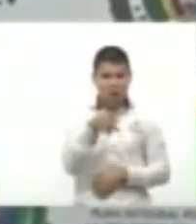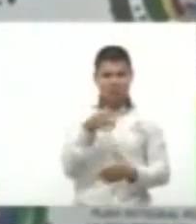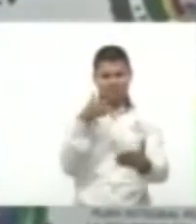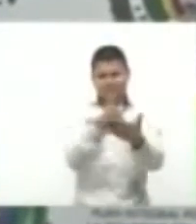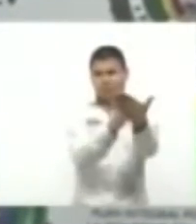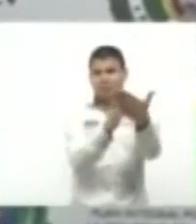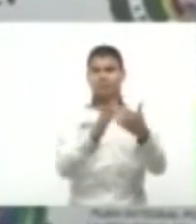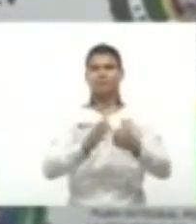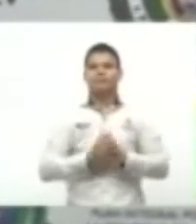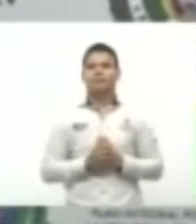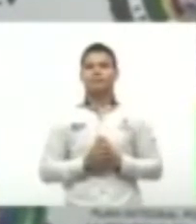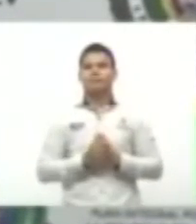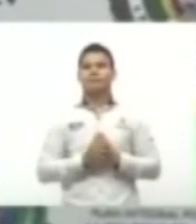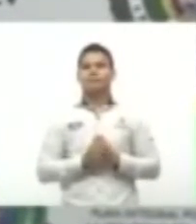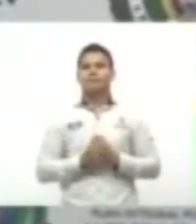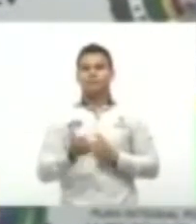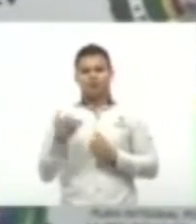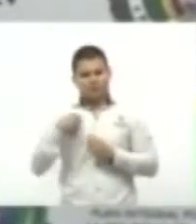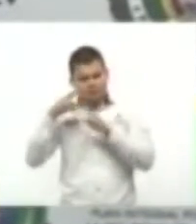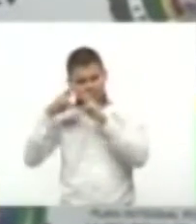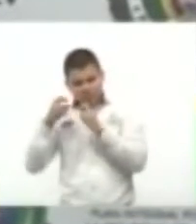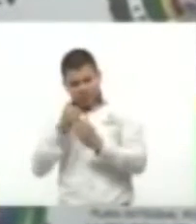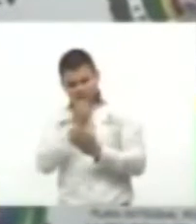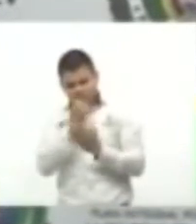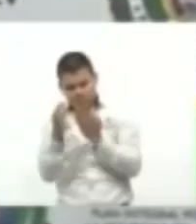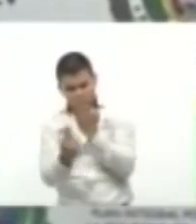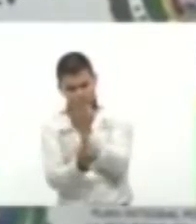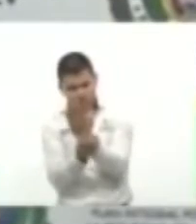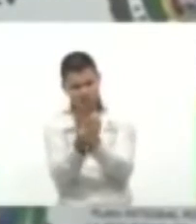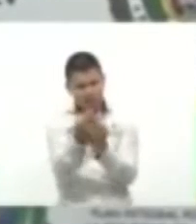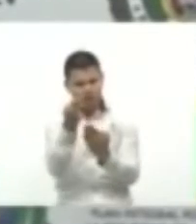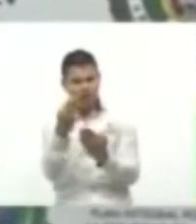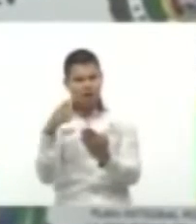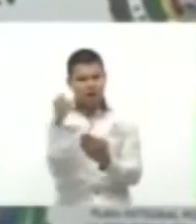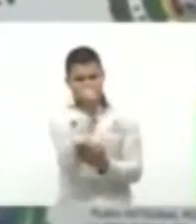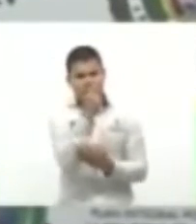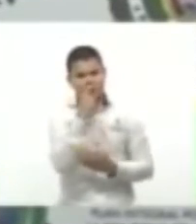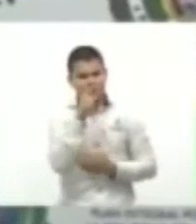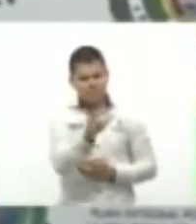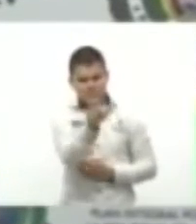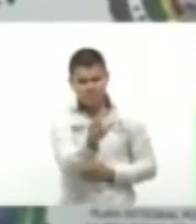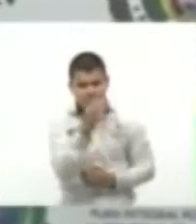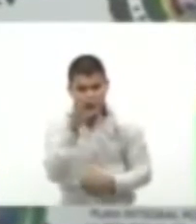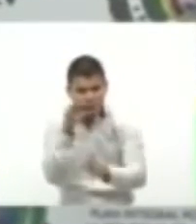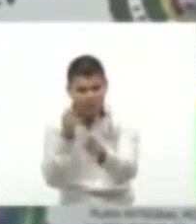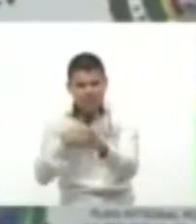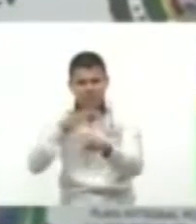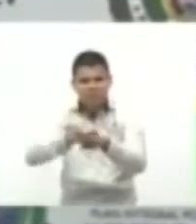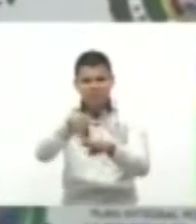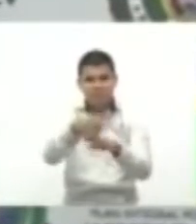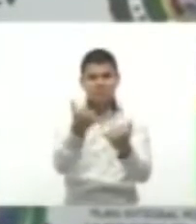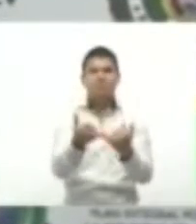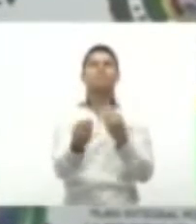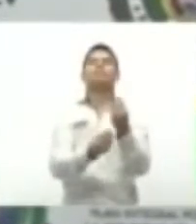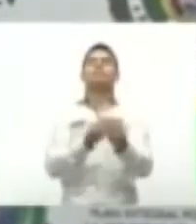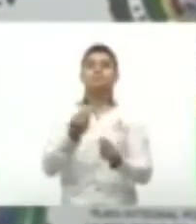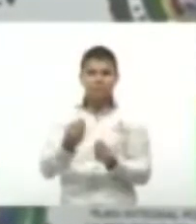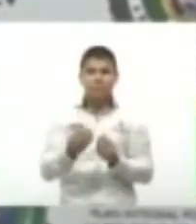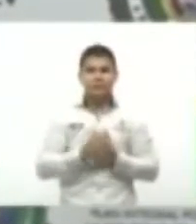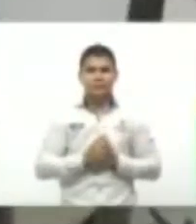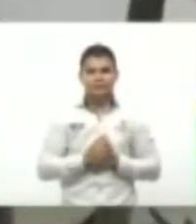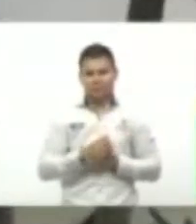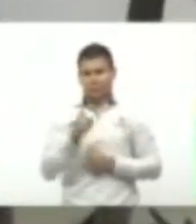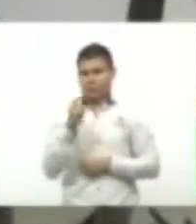que está plenamente individualizada. Y ya se está esperando también lo que es medicina legal, todos los detalles de medicina legal